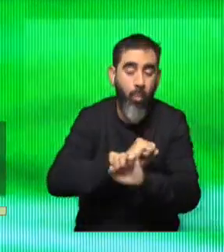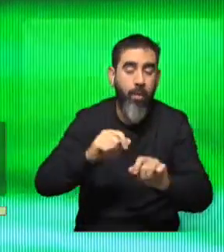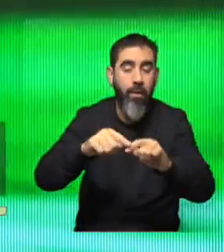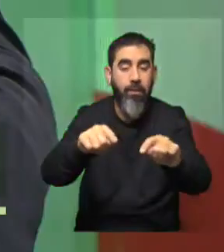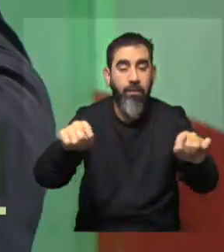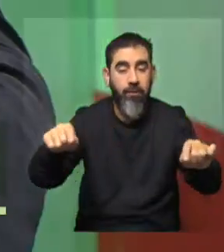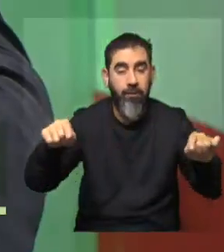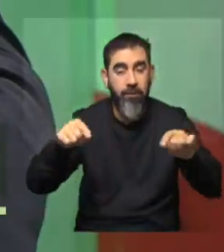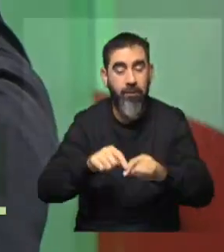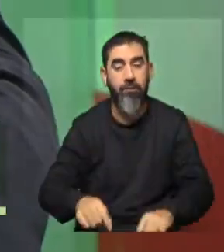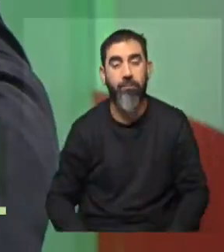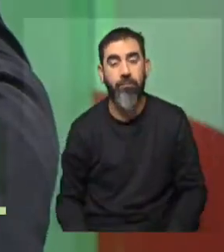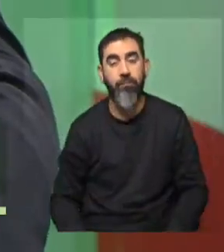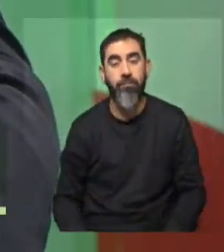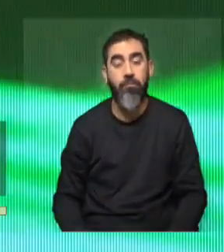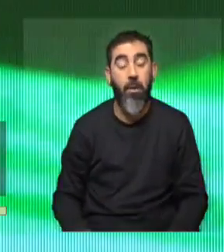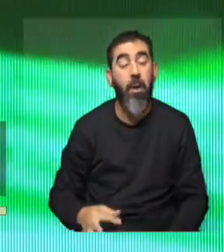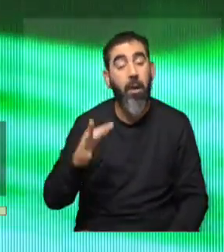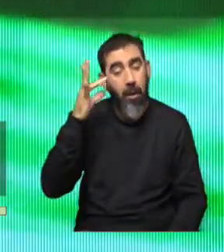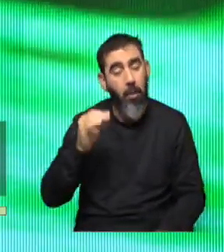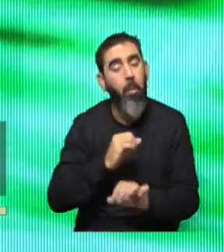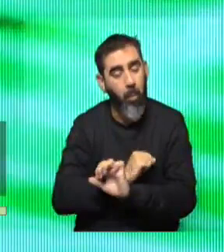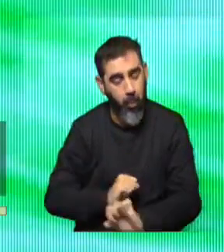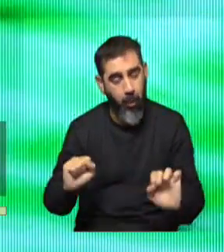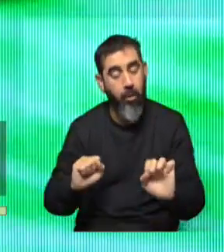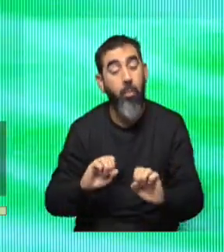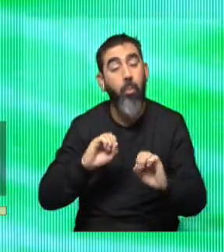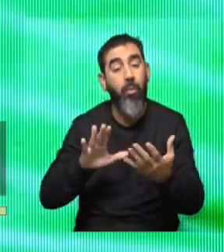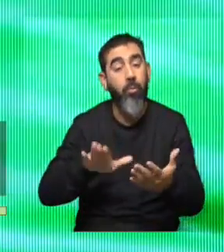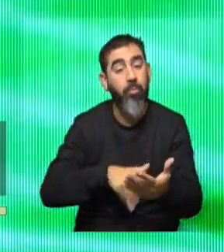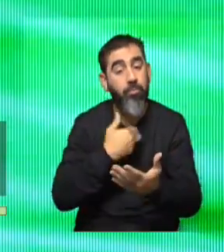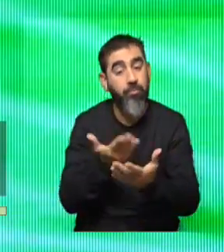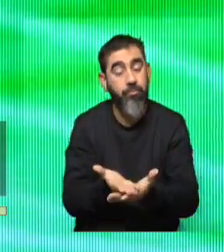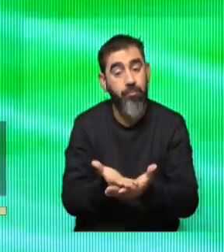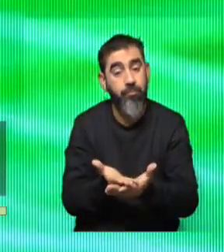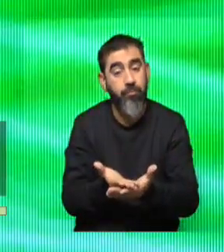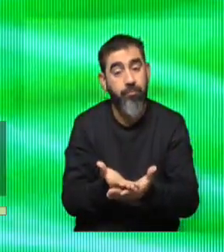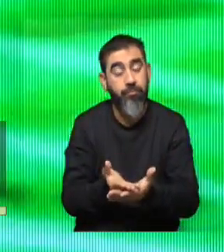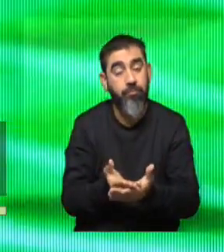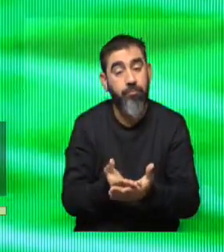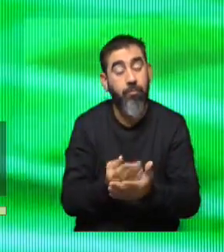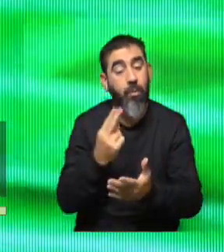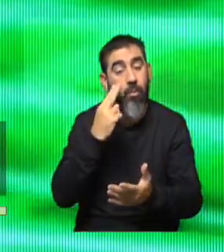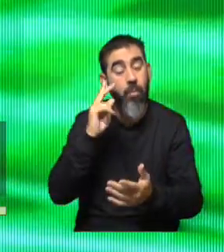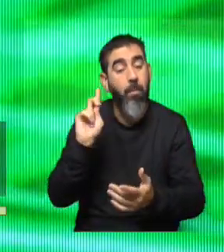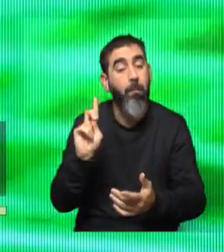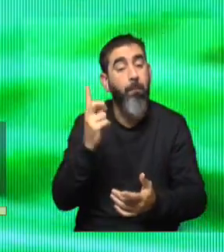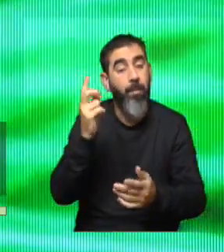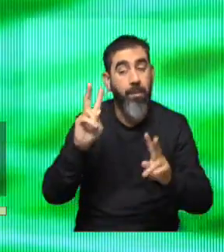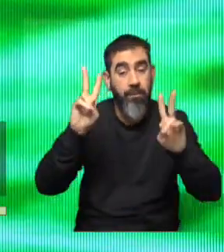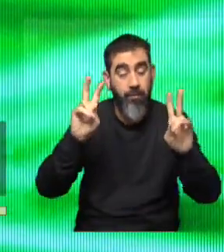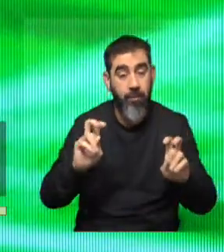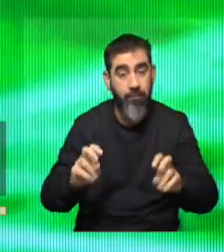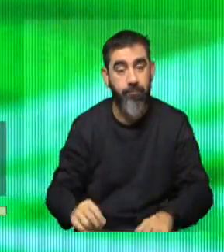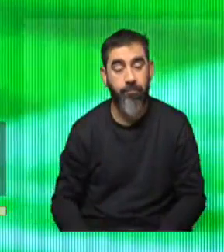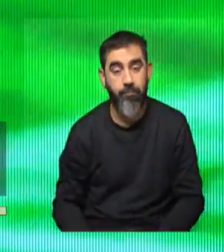sala yo lo veo muy viable porque ha sido planteado como un uno de los problemas principales a encarar este